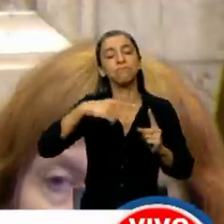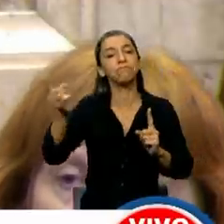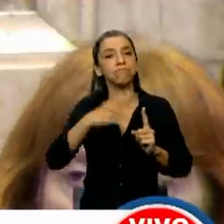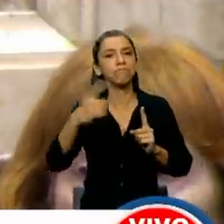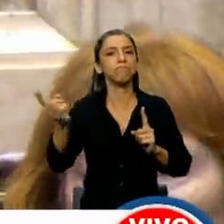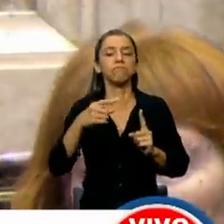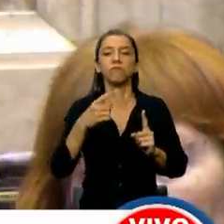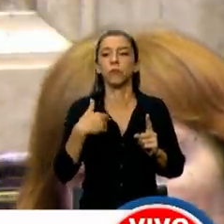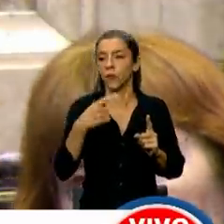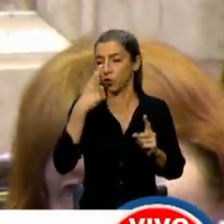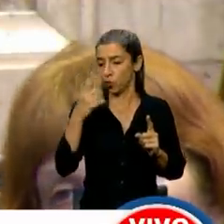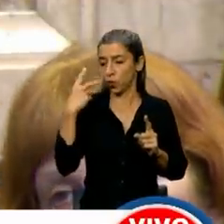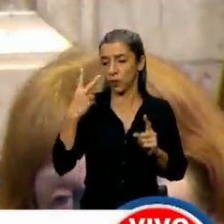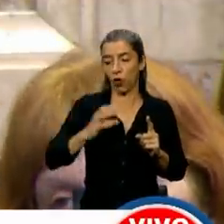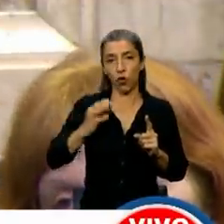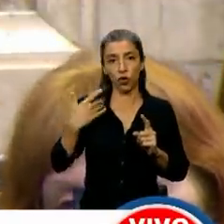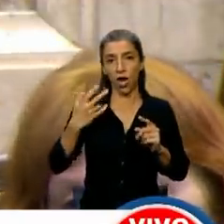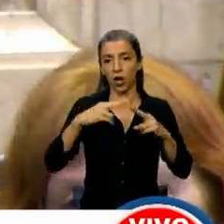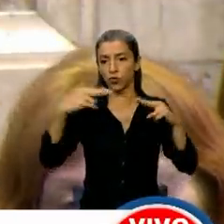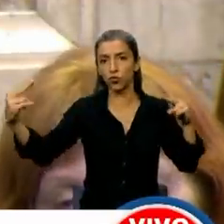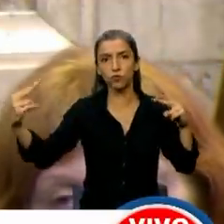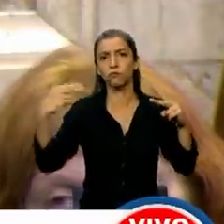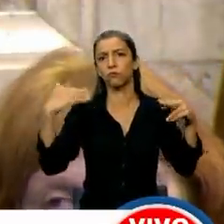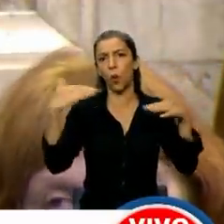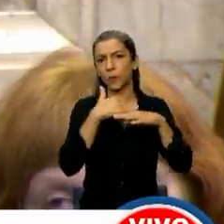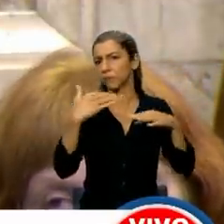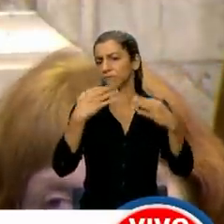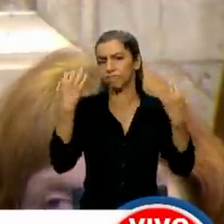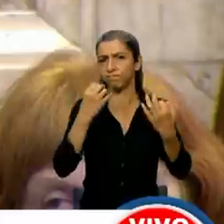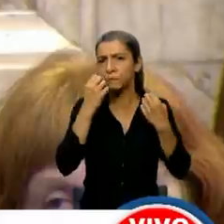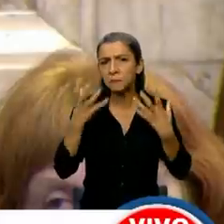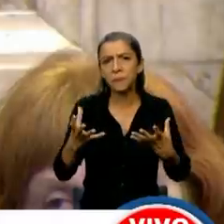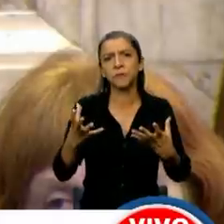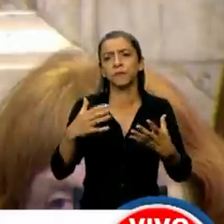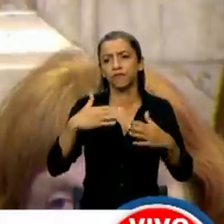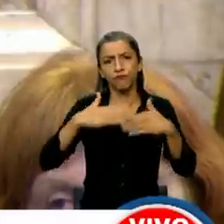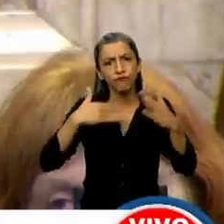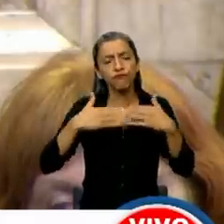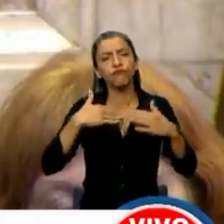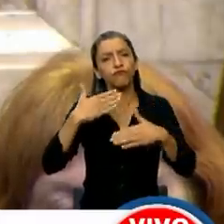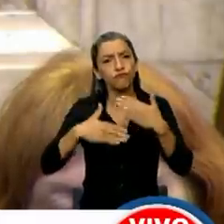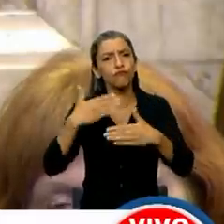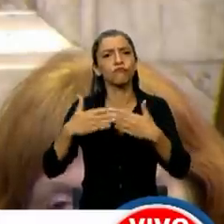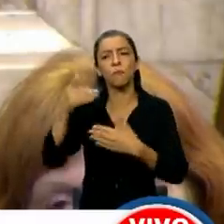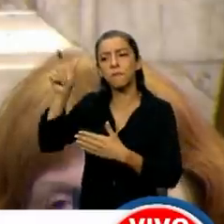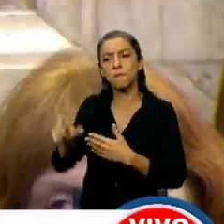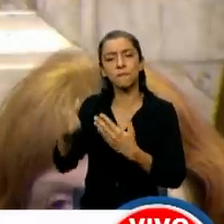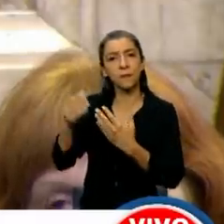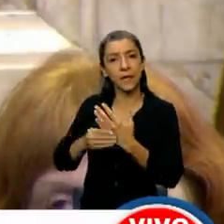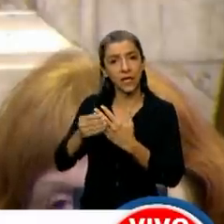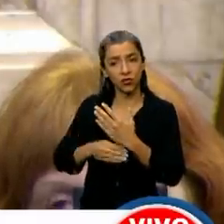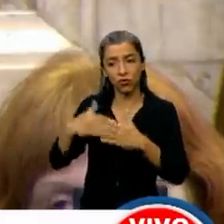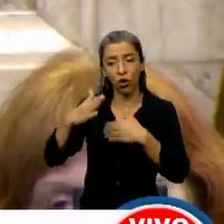en estos últimos dos años con nuestro ministro de obras públicas empujando la iv y hemos podido inaugurar